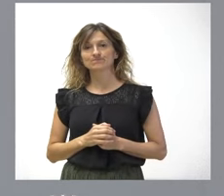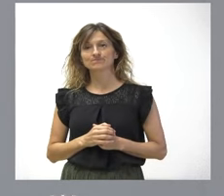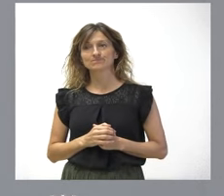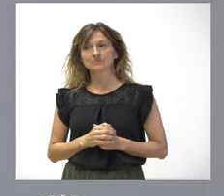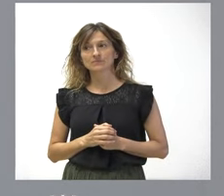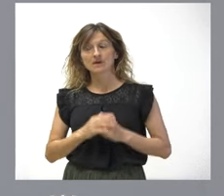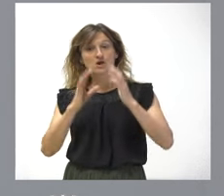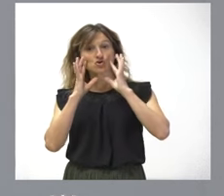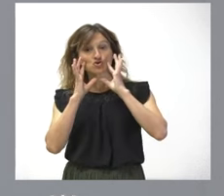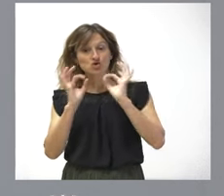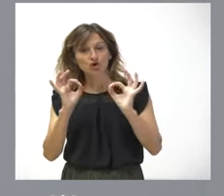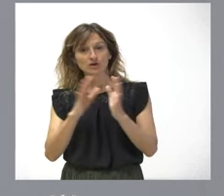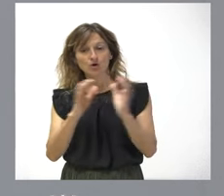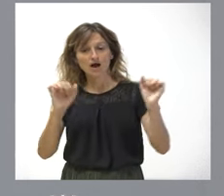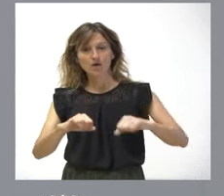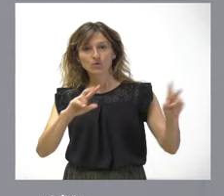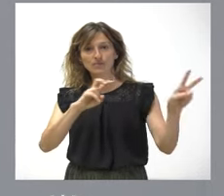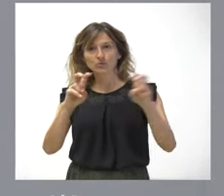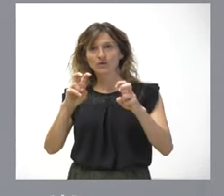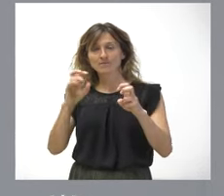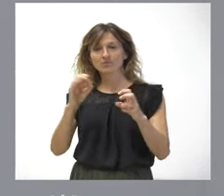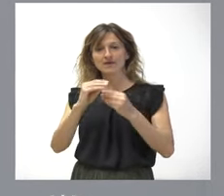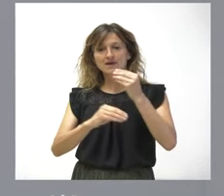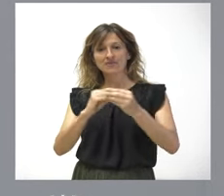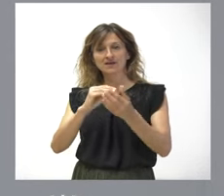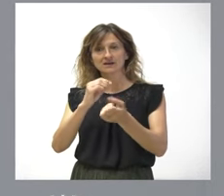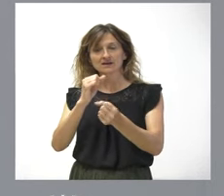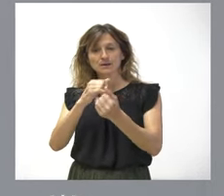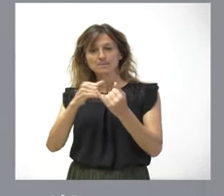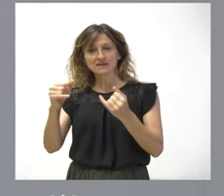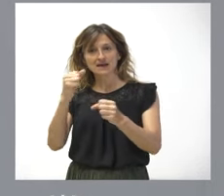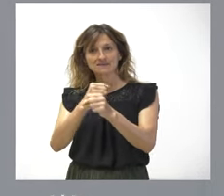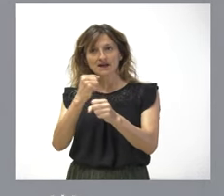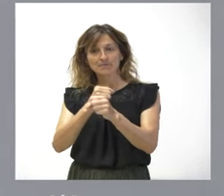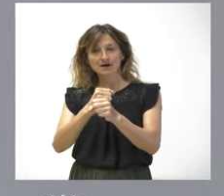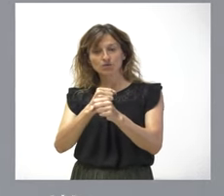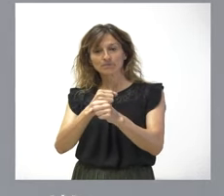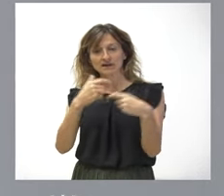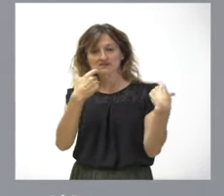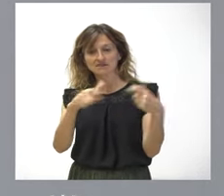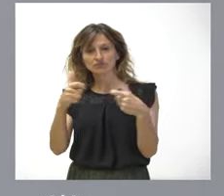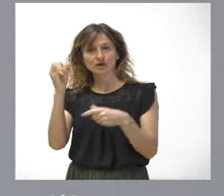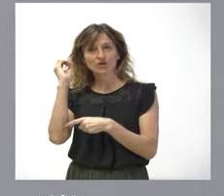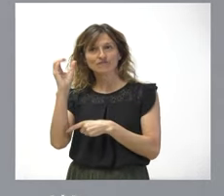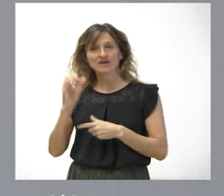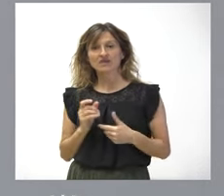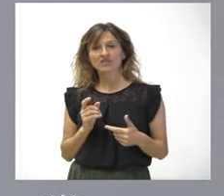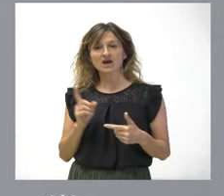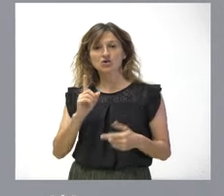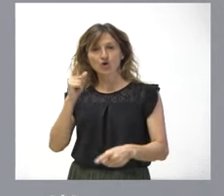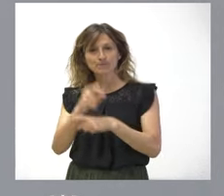nuevo acuerdo tiene que realizarse por la vía del trabajo en la conferencia sectorial correspondiente nunca por la vía de la